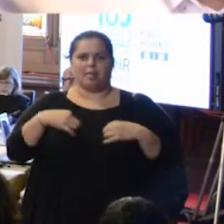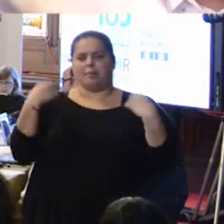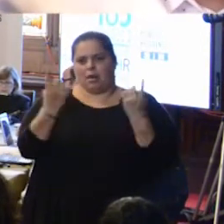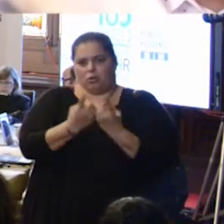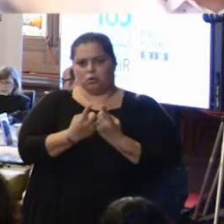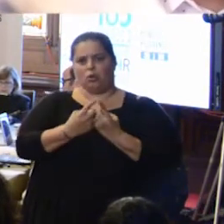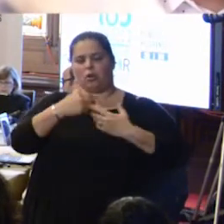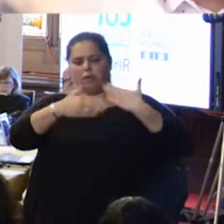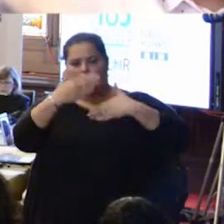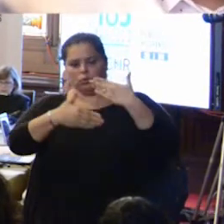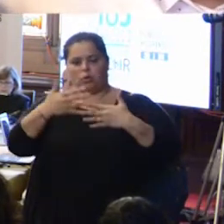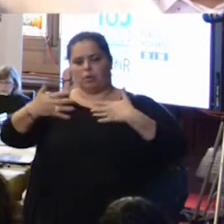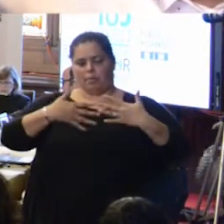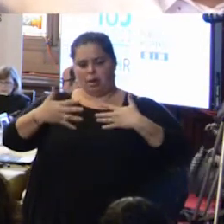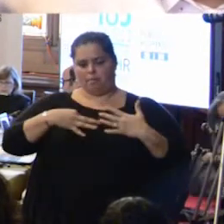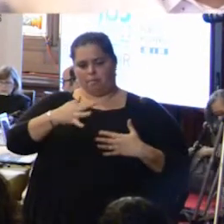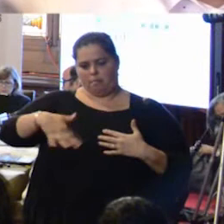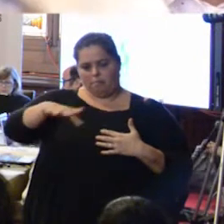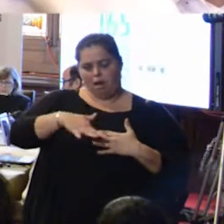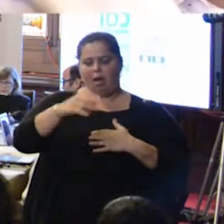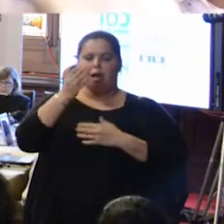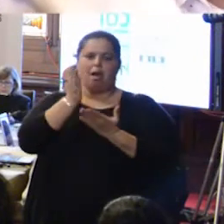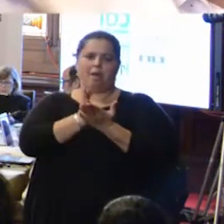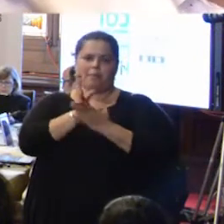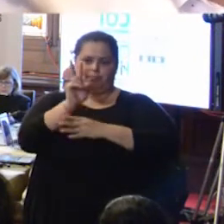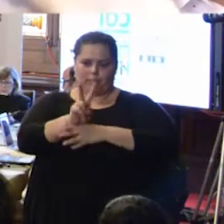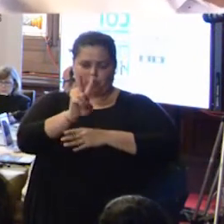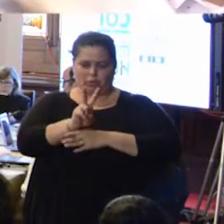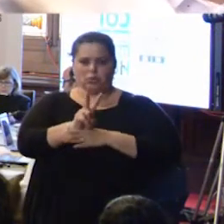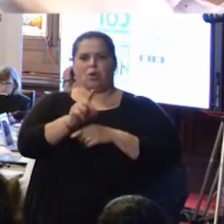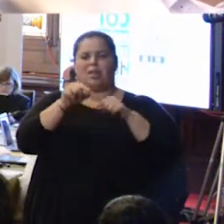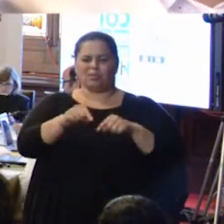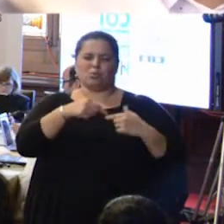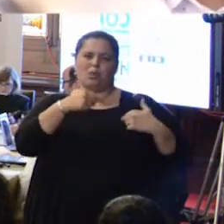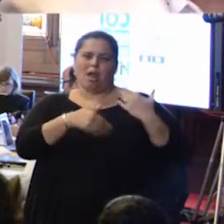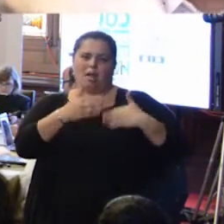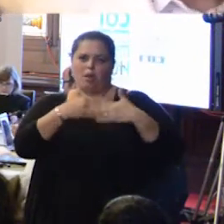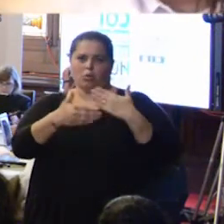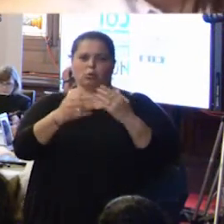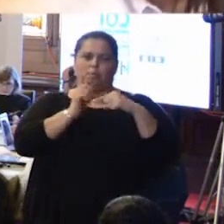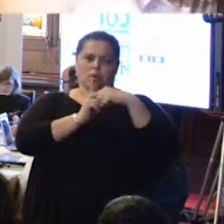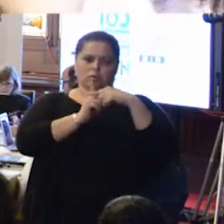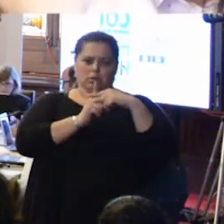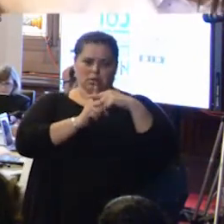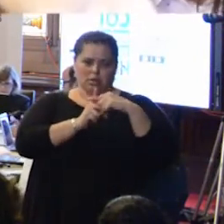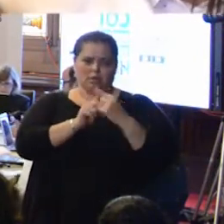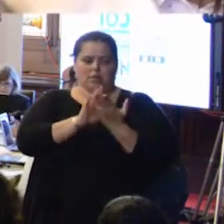panameña sobre la protección a los defensores de derechos humanos es una evolución positiva respecto al ordenamiento jurídico y a las instituciones